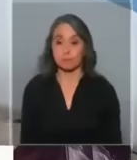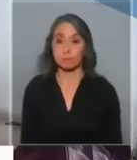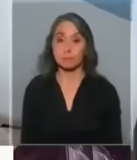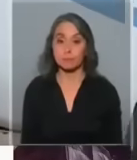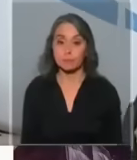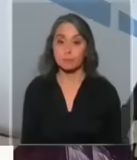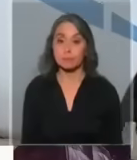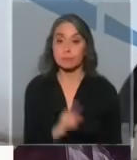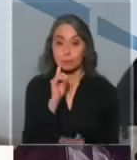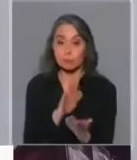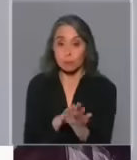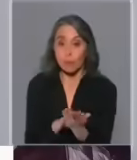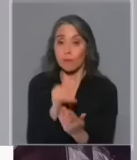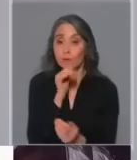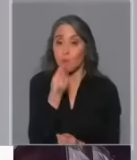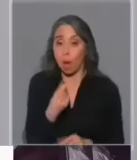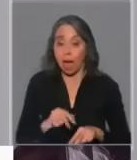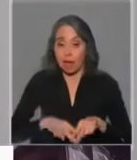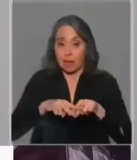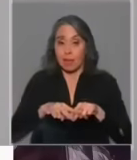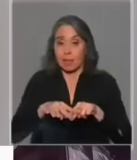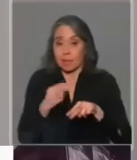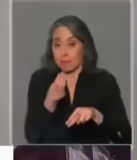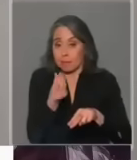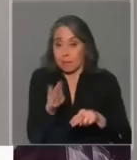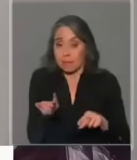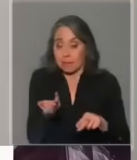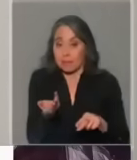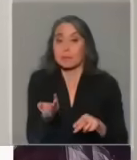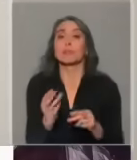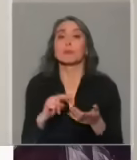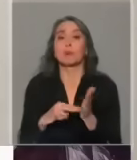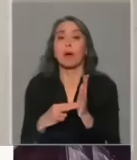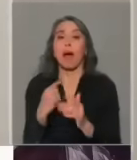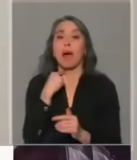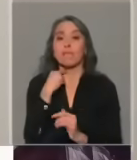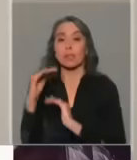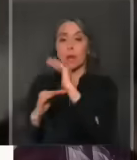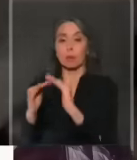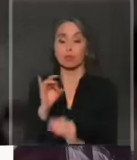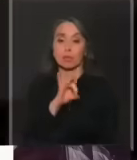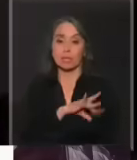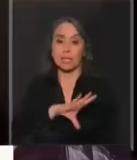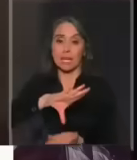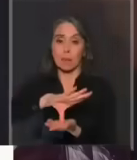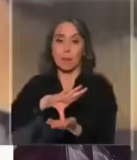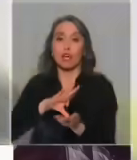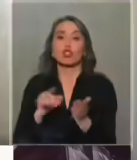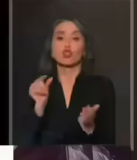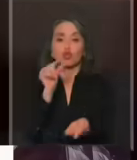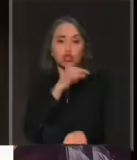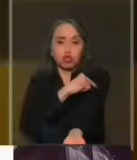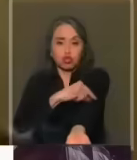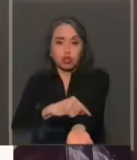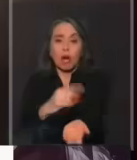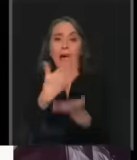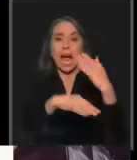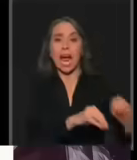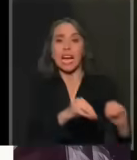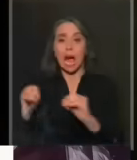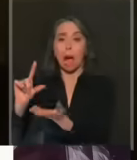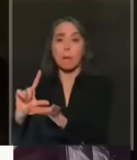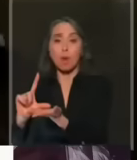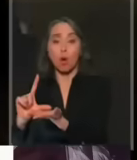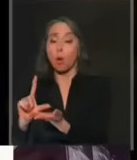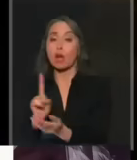A la evidente falta de recursos hay que sumar otros factores que afectan a la protección. Chile es un país pequeño y la relocalización podría no ser del